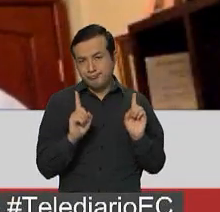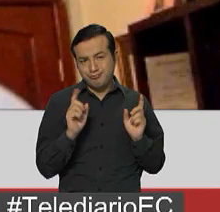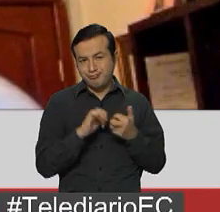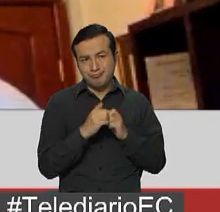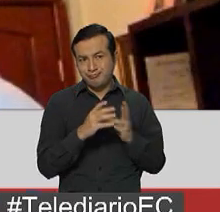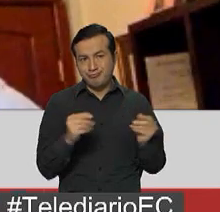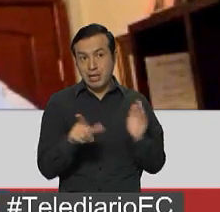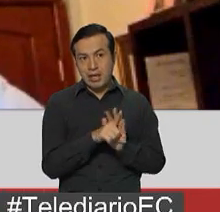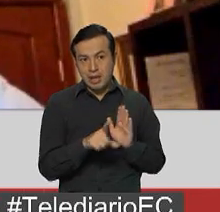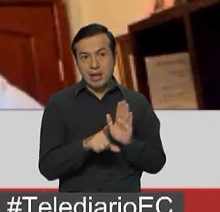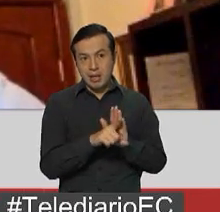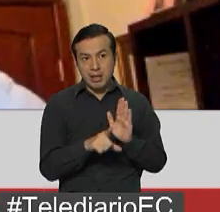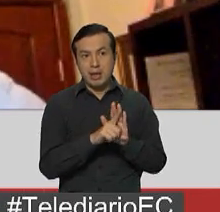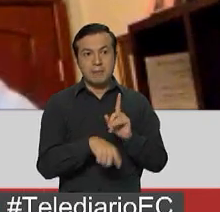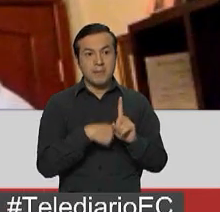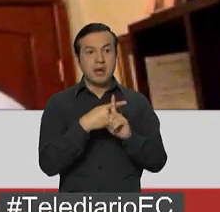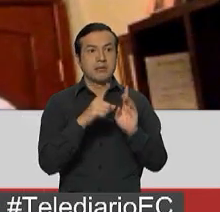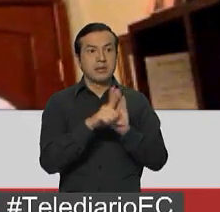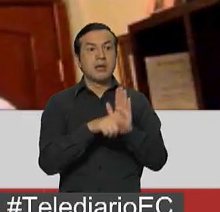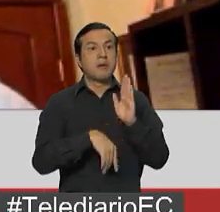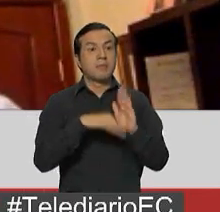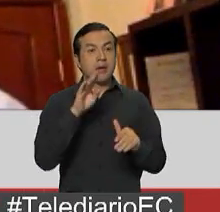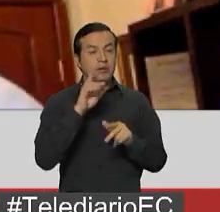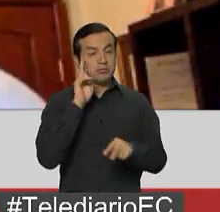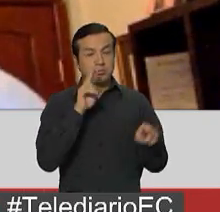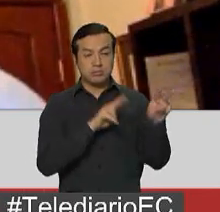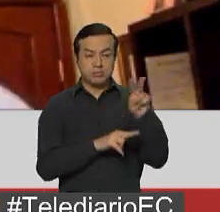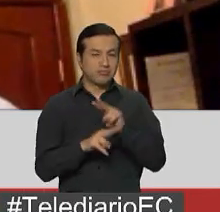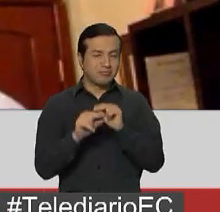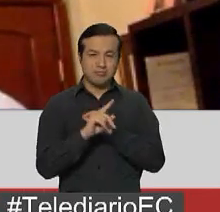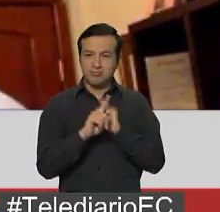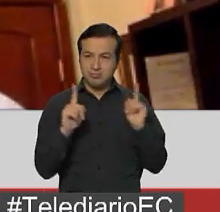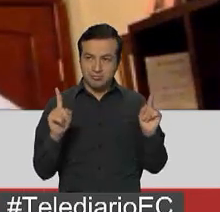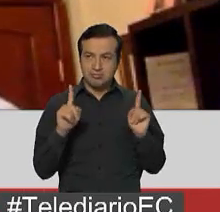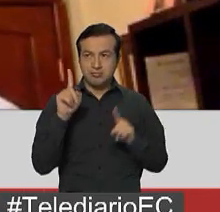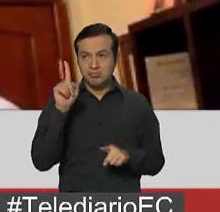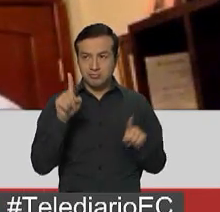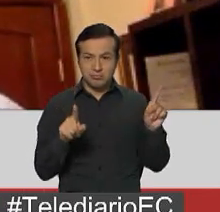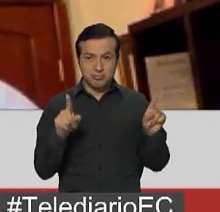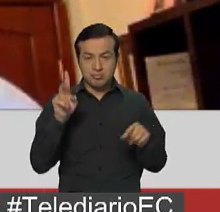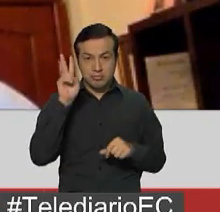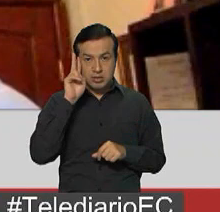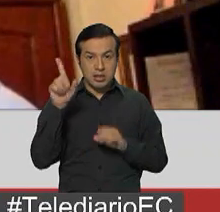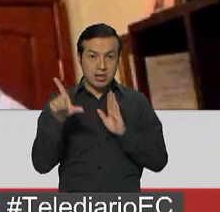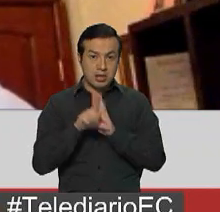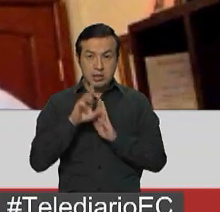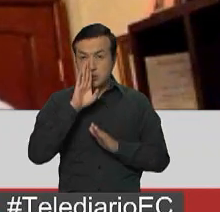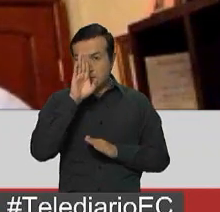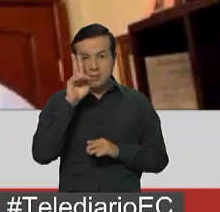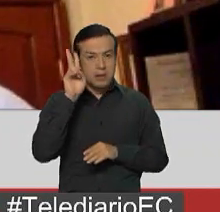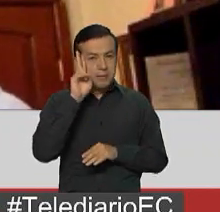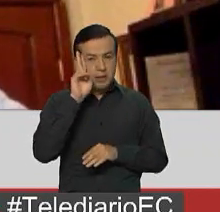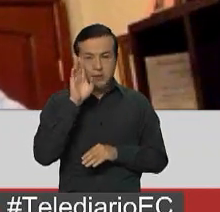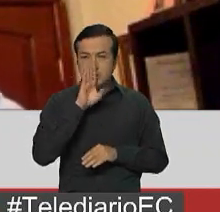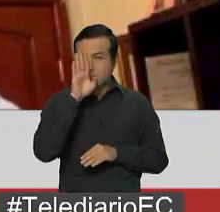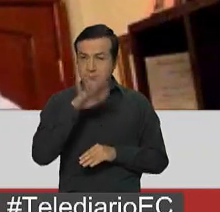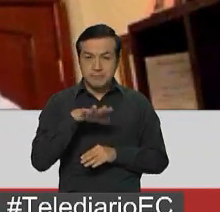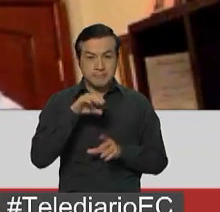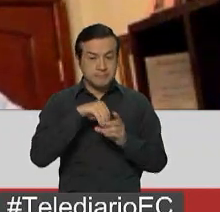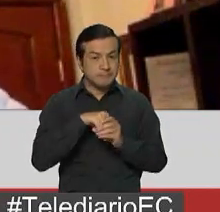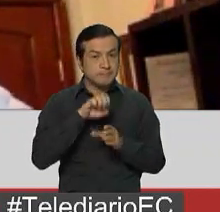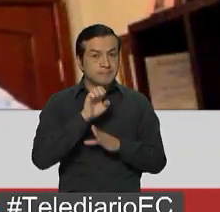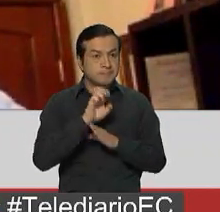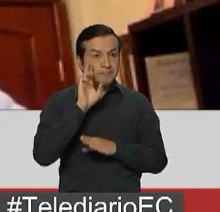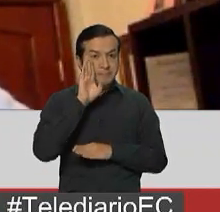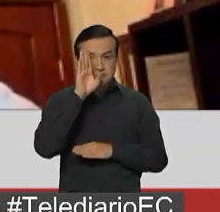básicamente y que mientras más leyes vamos a depurar más el sistema porque si también aquello de que hecha la ley hecha la trampa lamentablemente aquí se busca siempre